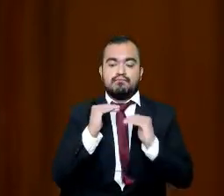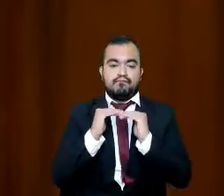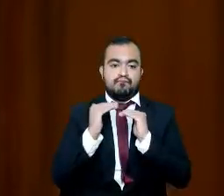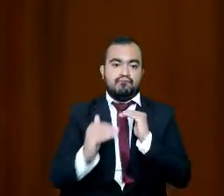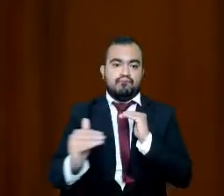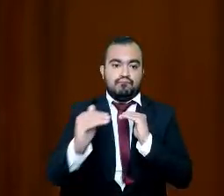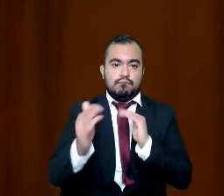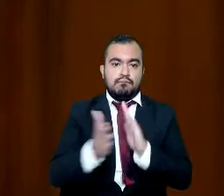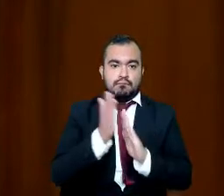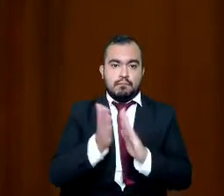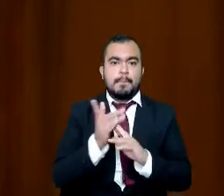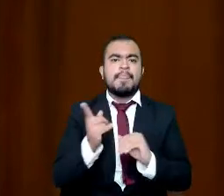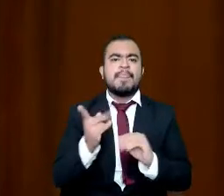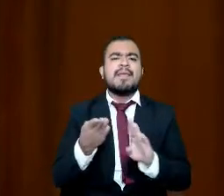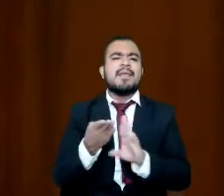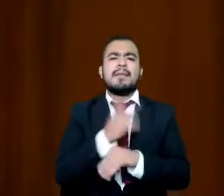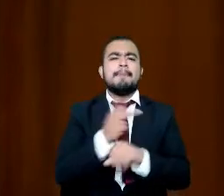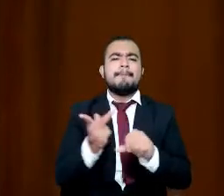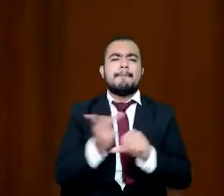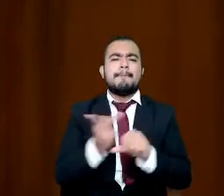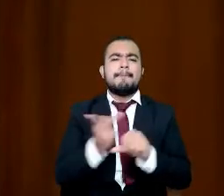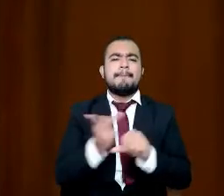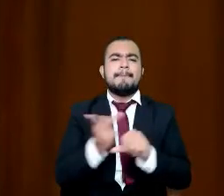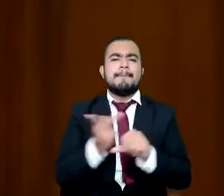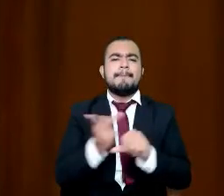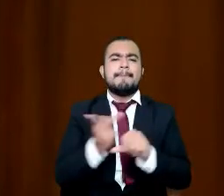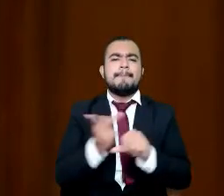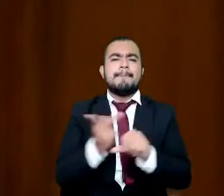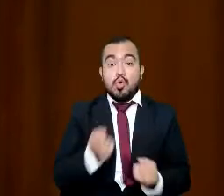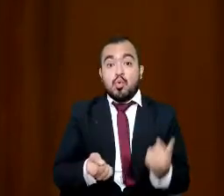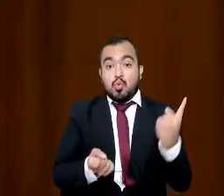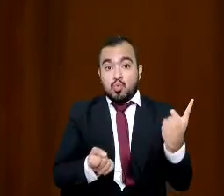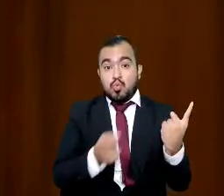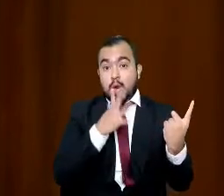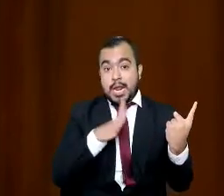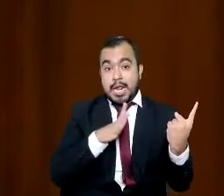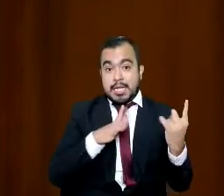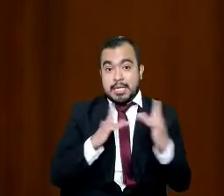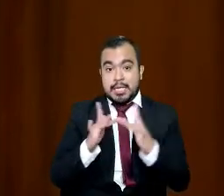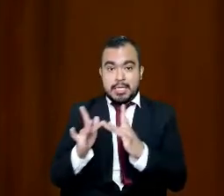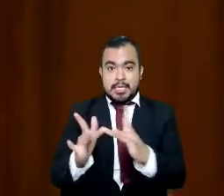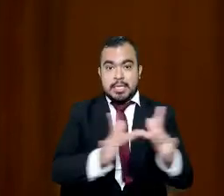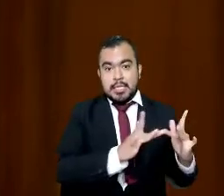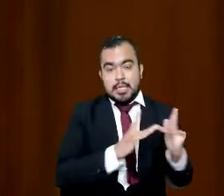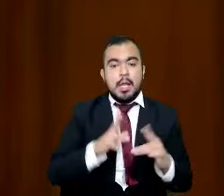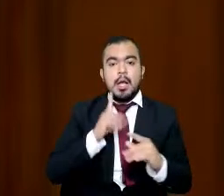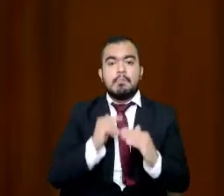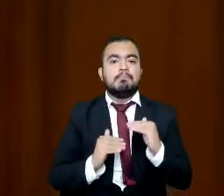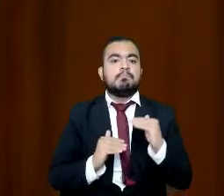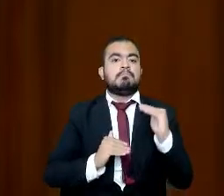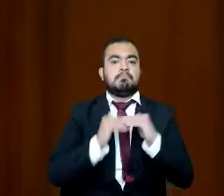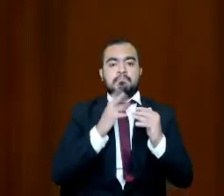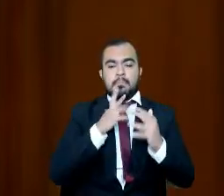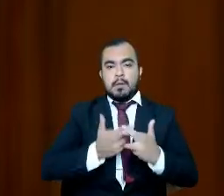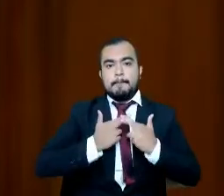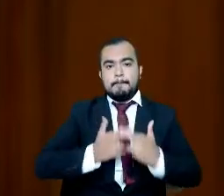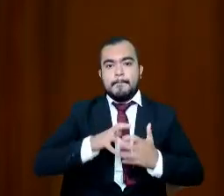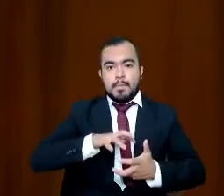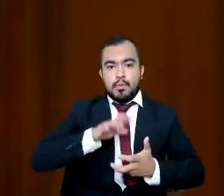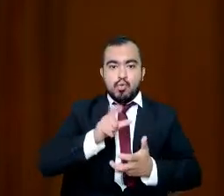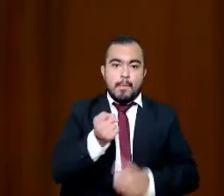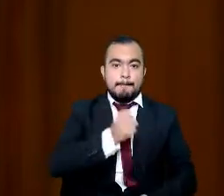sucedió en los últimos meses? Uno, ya narré, el incremento en los insumos.